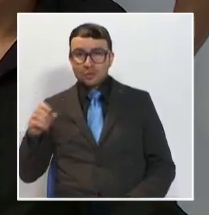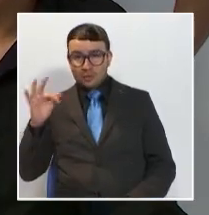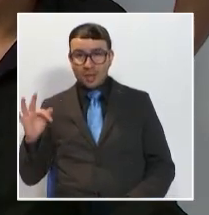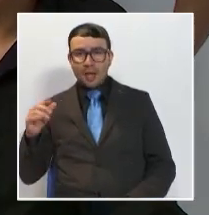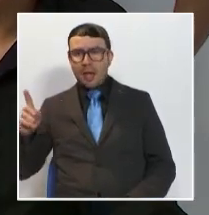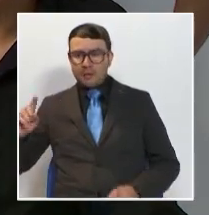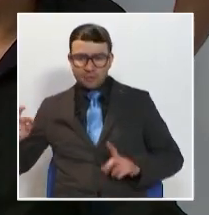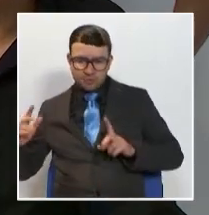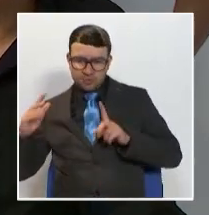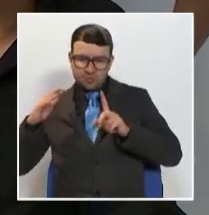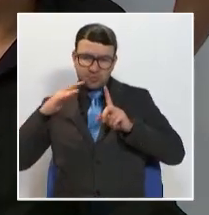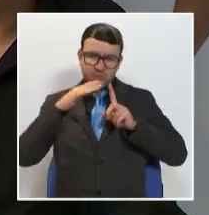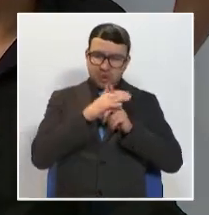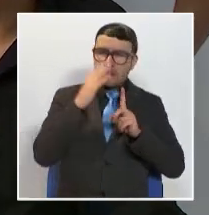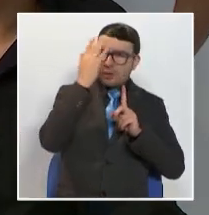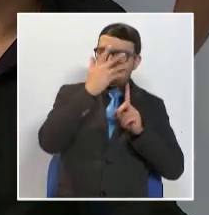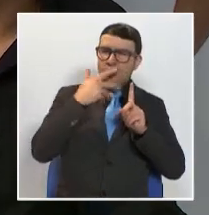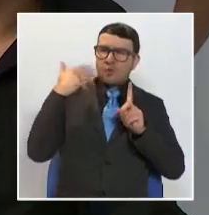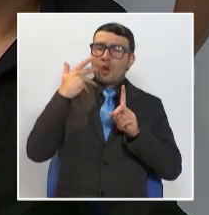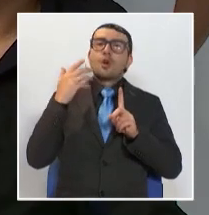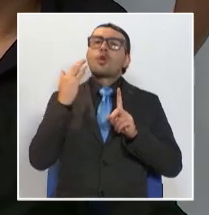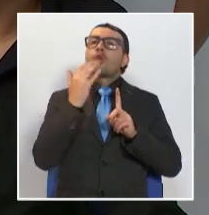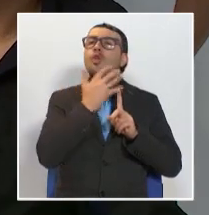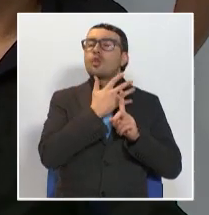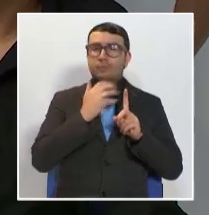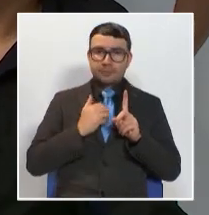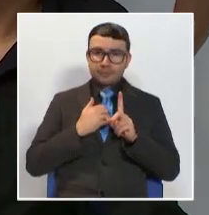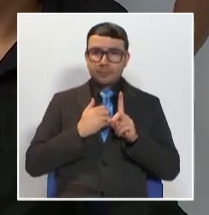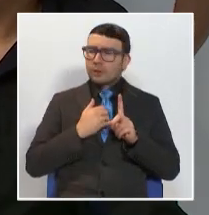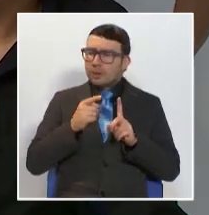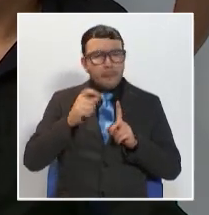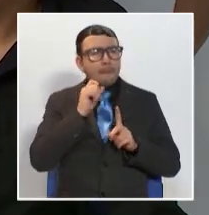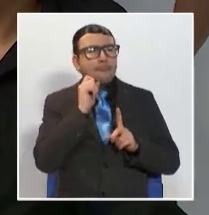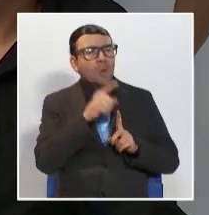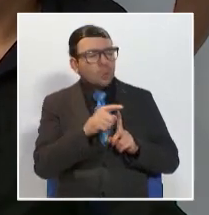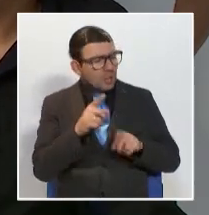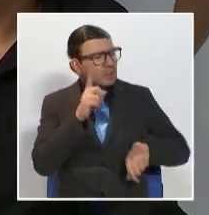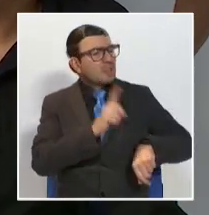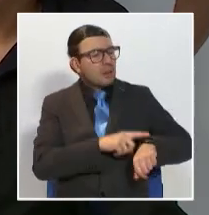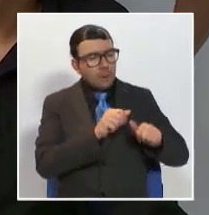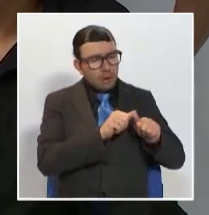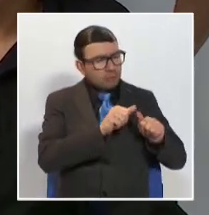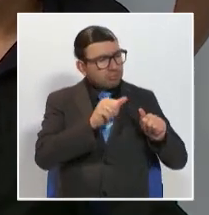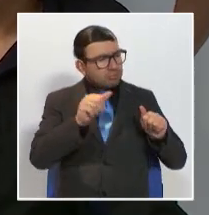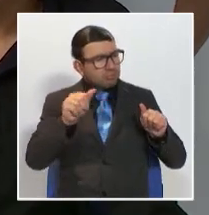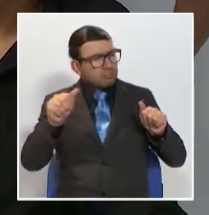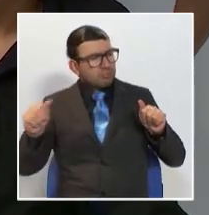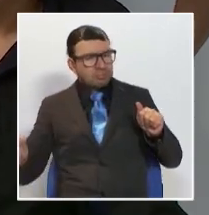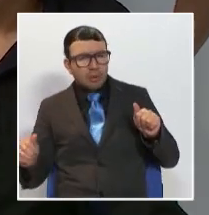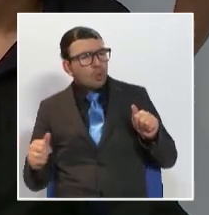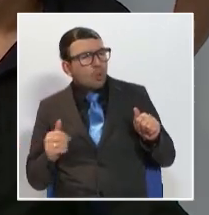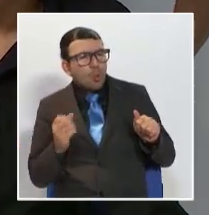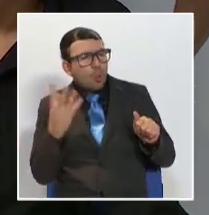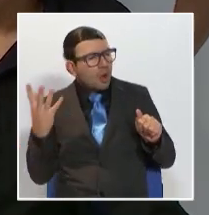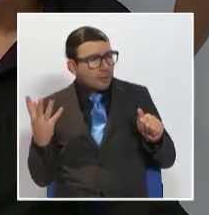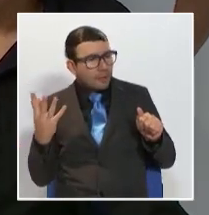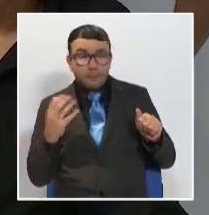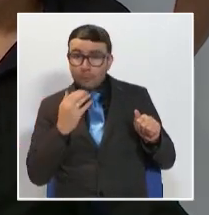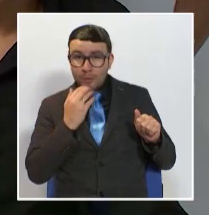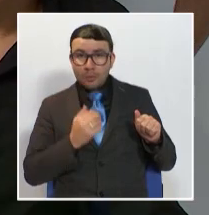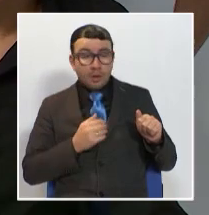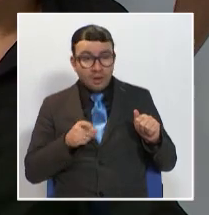pigmento. ¿Por qué le pregunté al paciente el tiempo de evolución? Es muy importante en el vitiligo, porque si esta enfermedad se